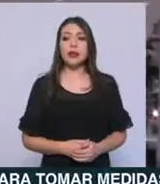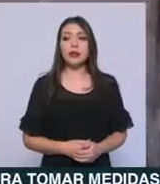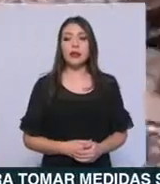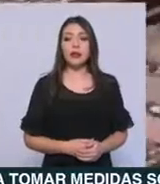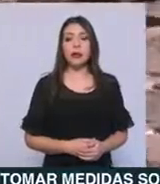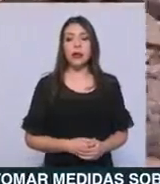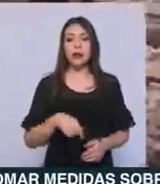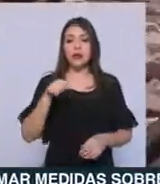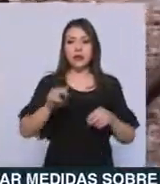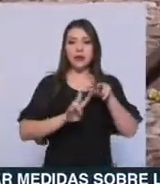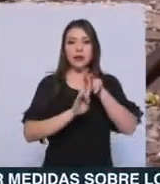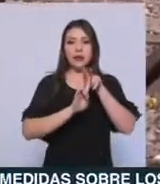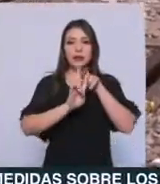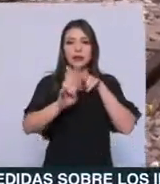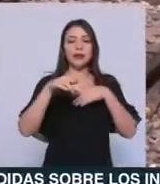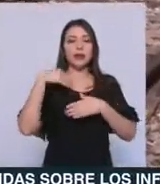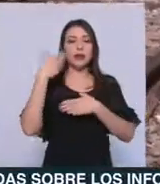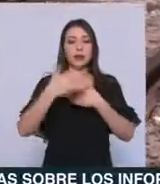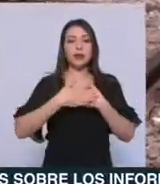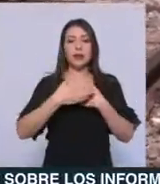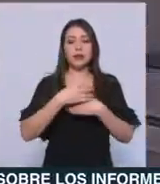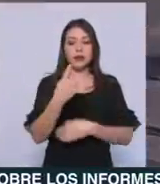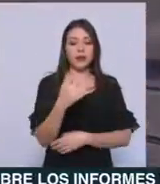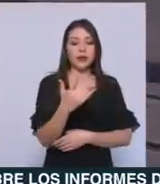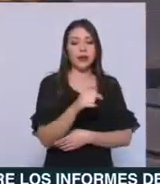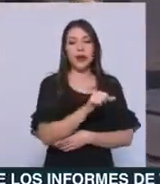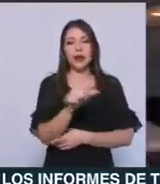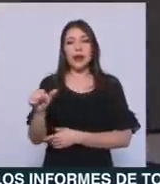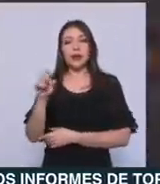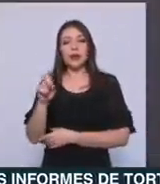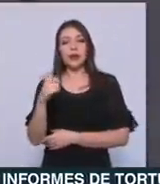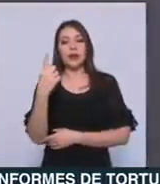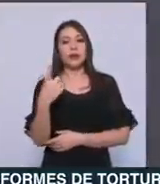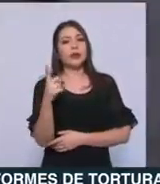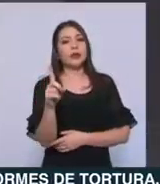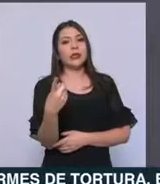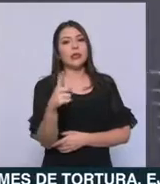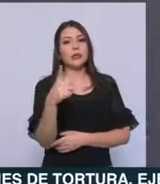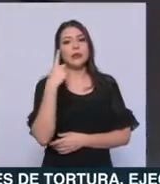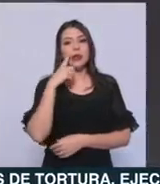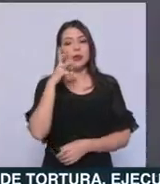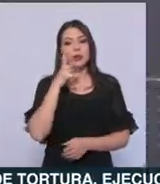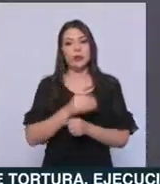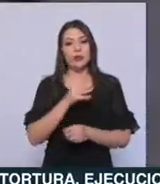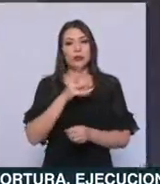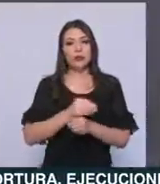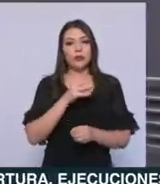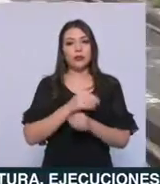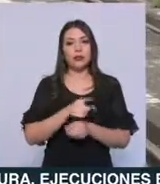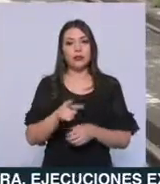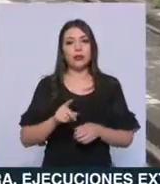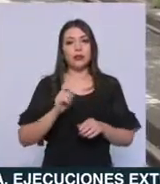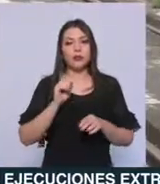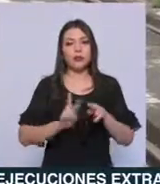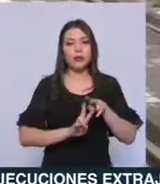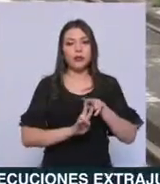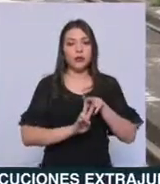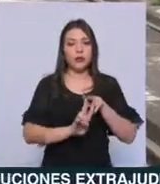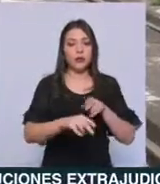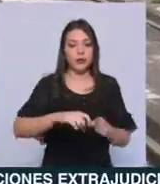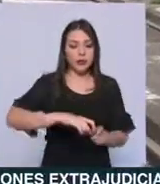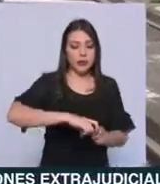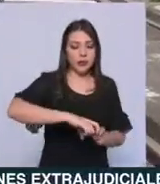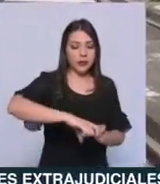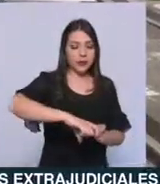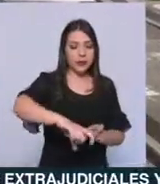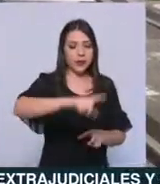El tren ligero cerrará desde el próximo 1 de julio hasta el 31 de diciembre para darle mantenimiento profundo a las vías que corren el tramo que va desde la estación